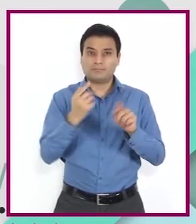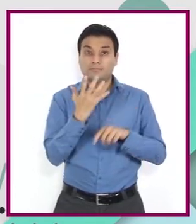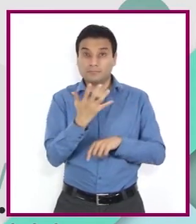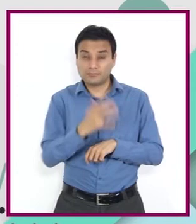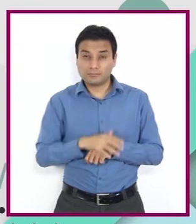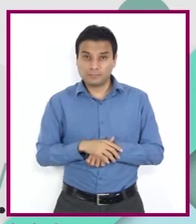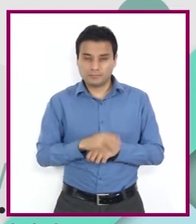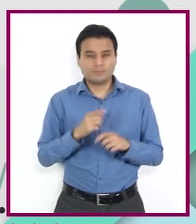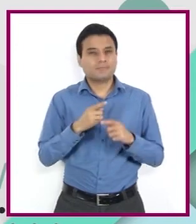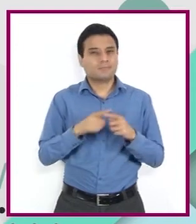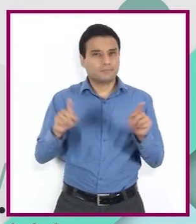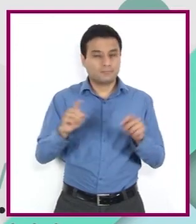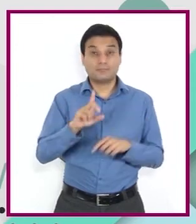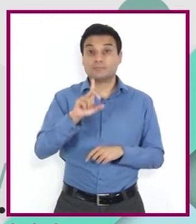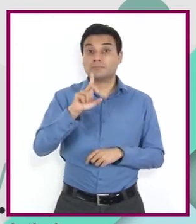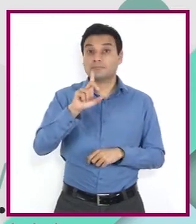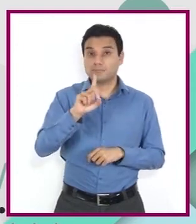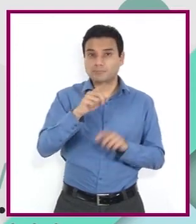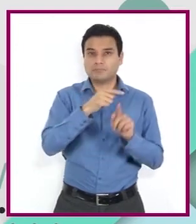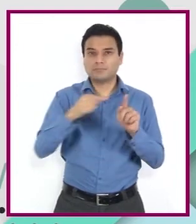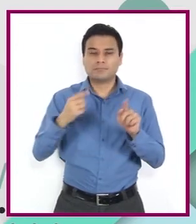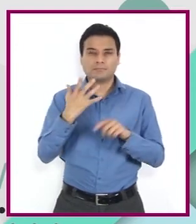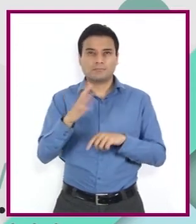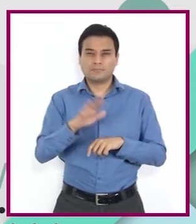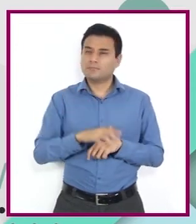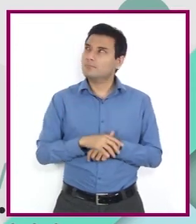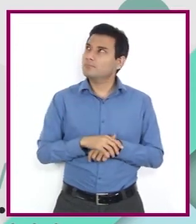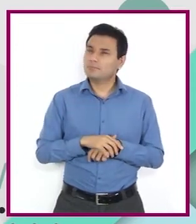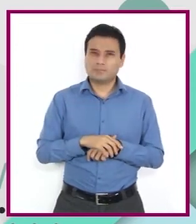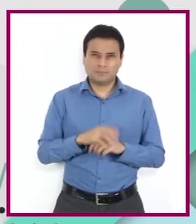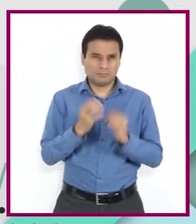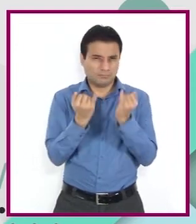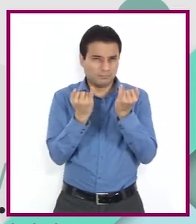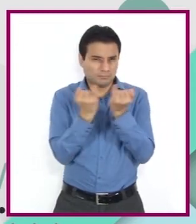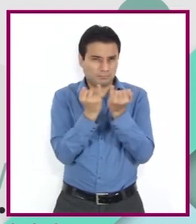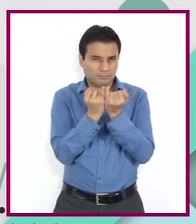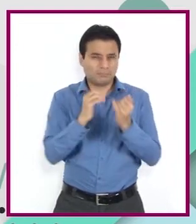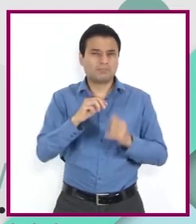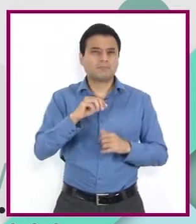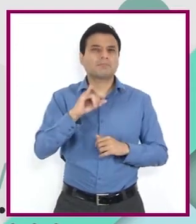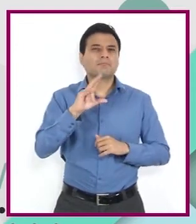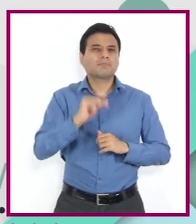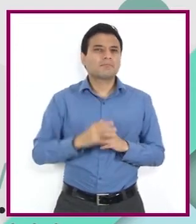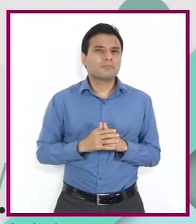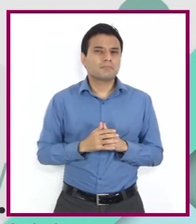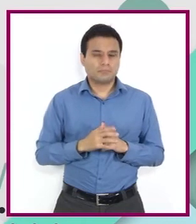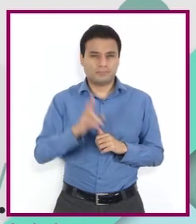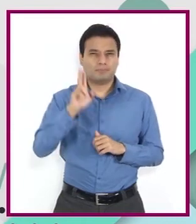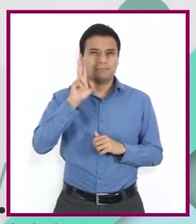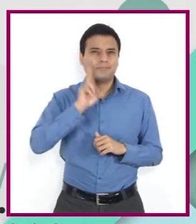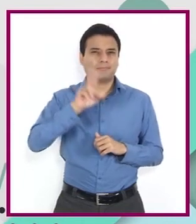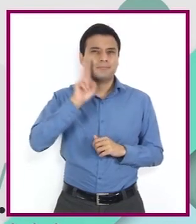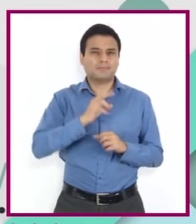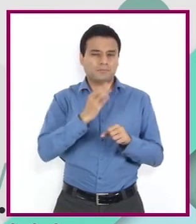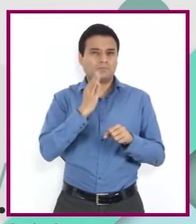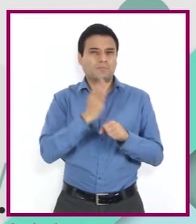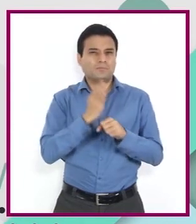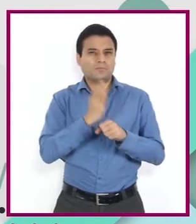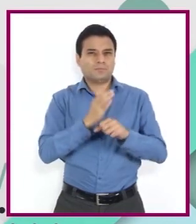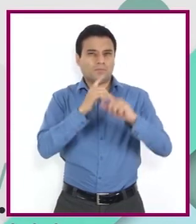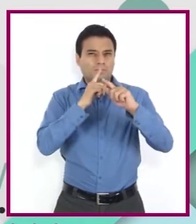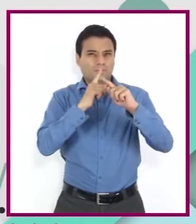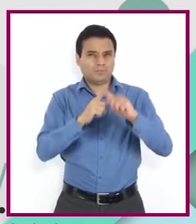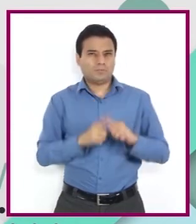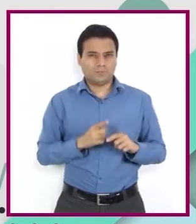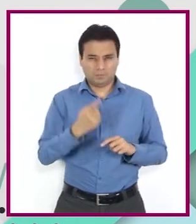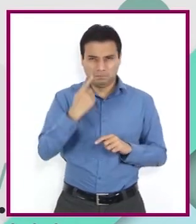10. Sucede lo mismo con las demás parejas de datos. Ahora, vamos a multiplicar cada pareja de datos de